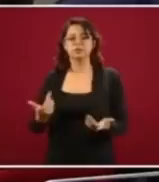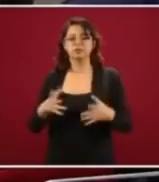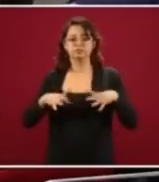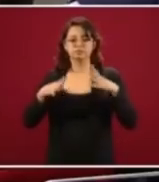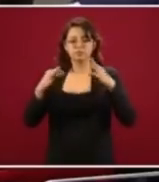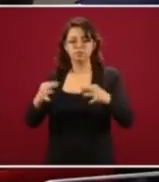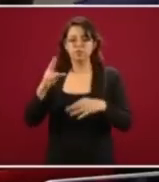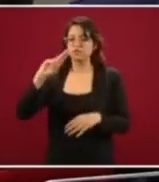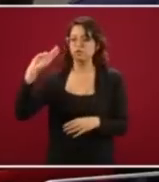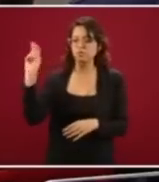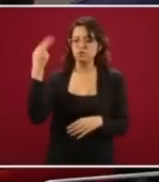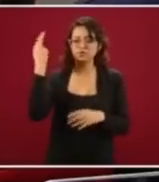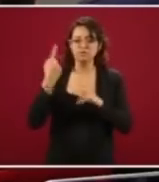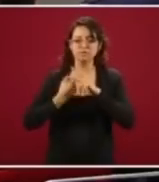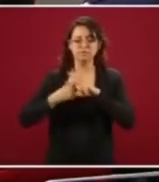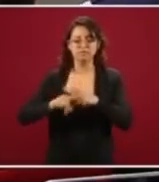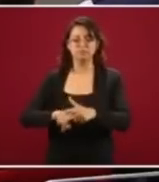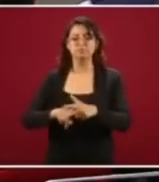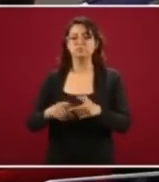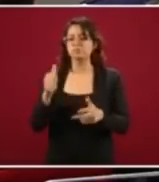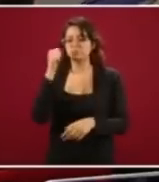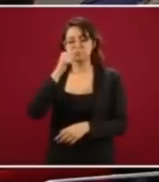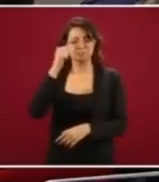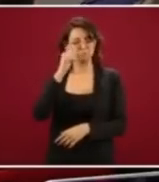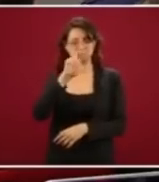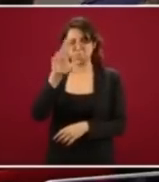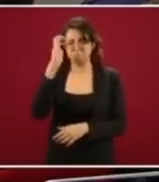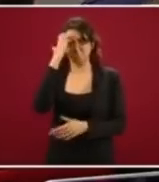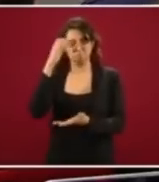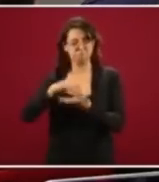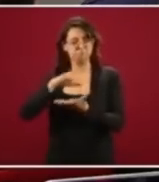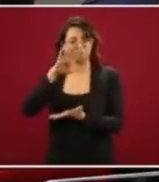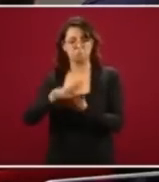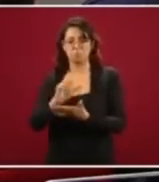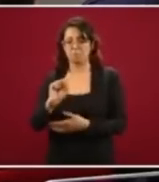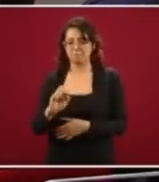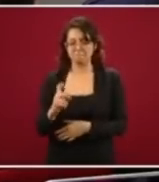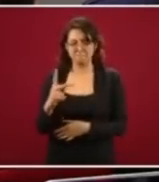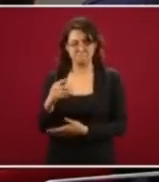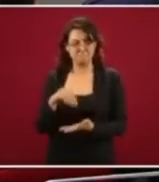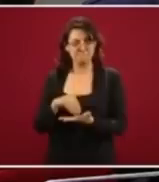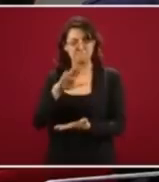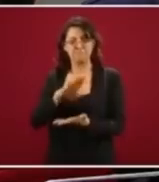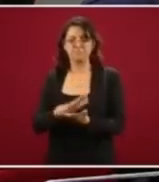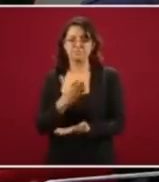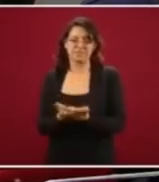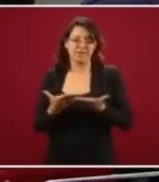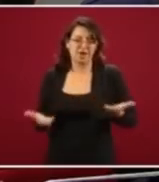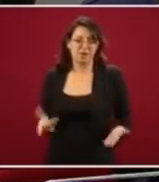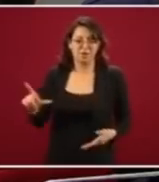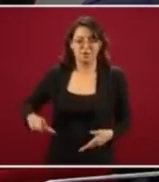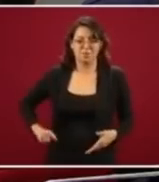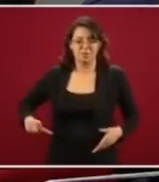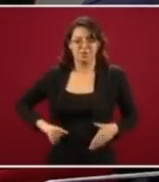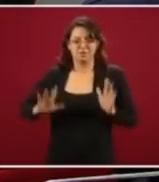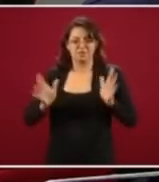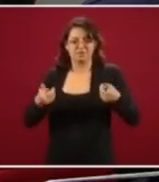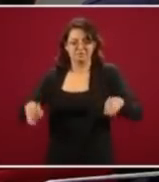universidades, fueron reconocidas, con más razón ahora que estamos en el gobierno.